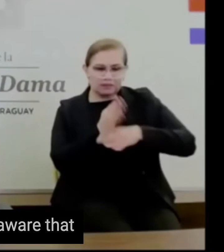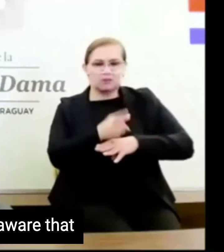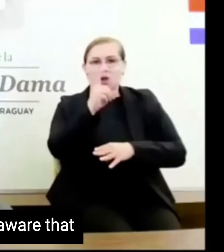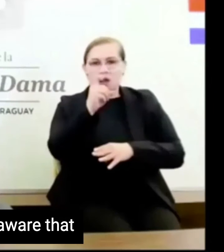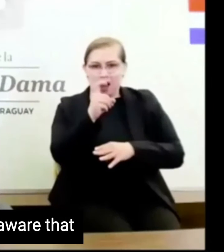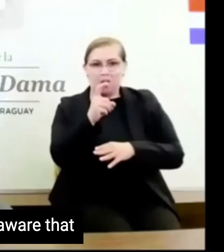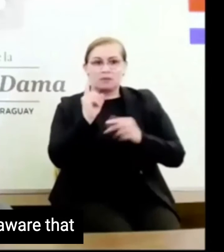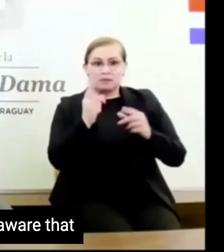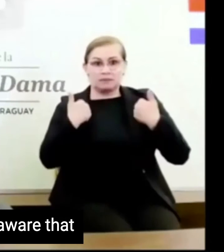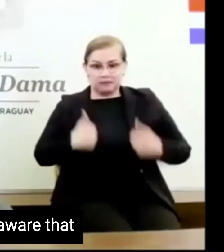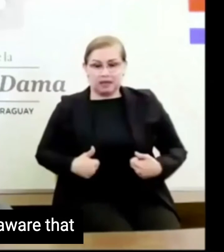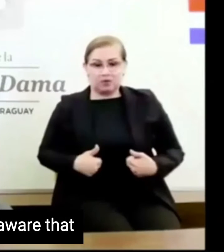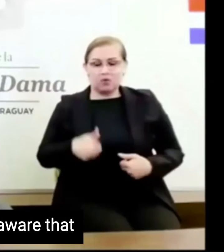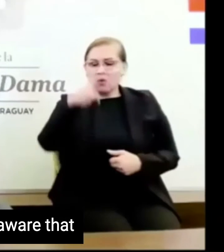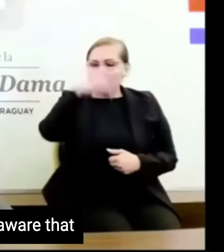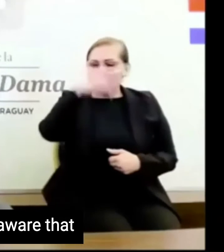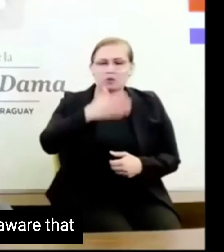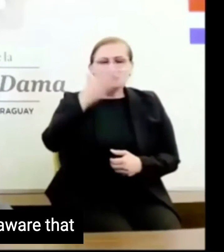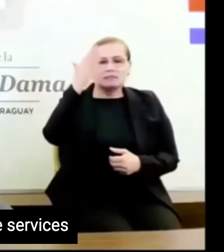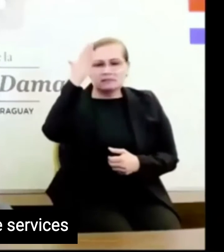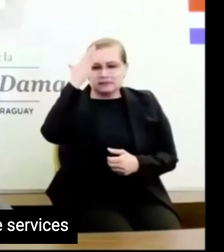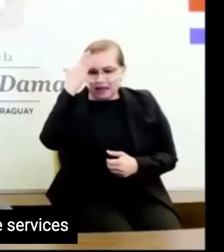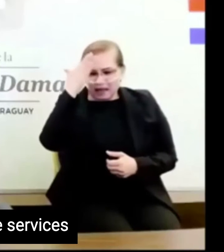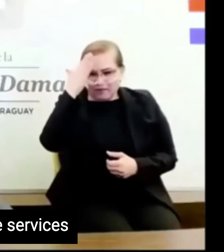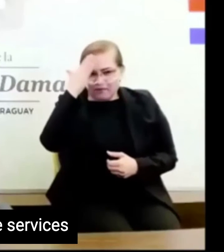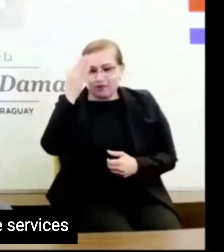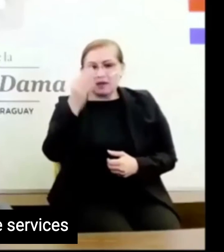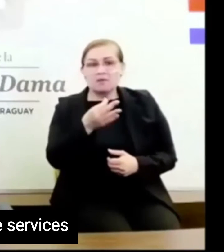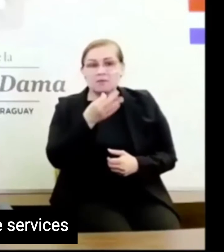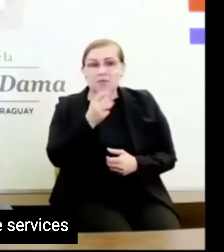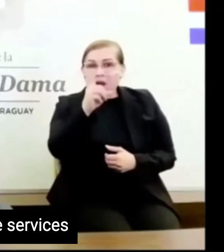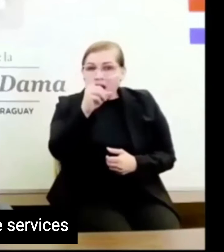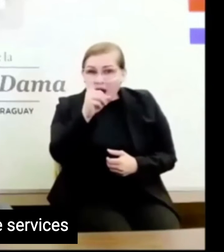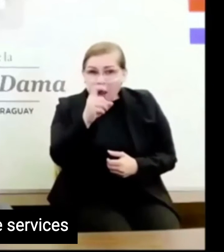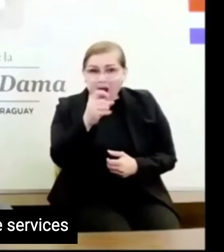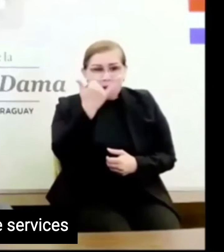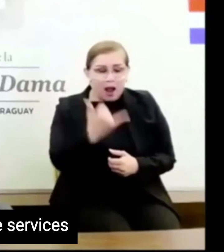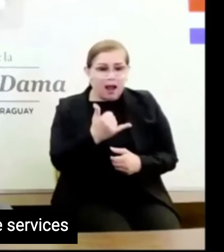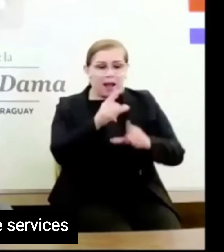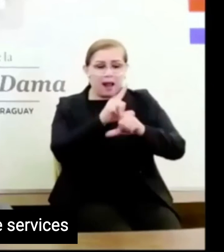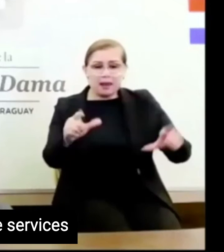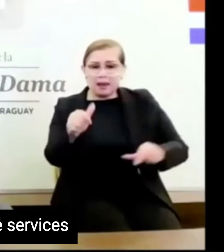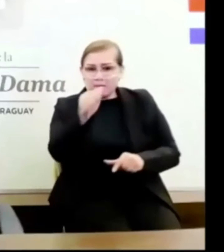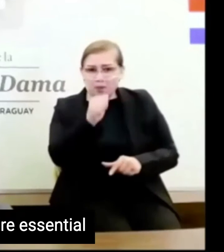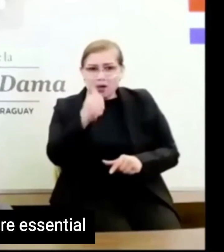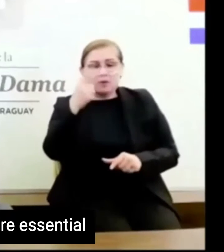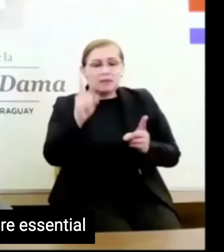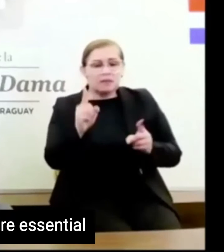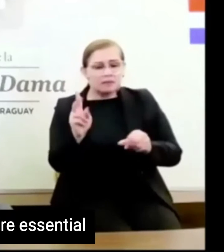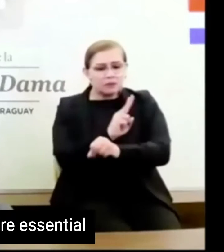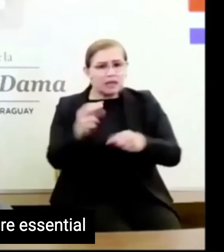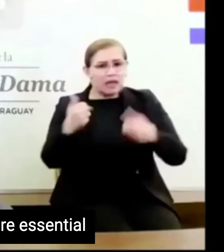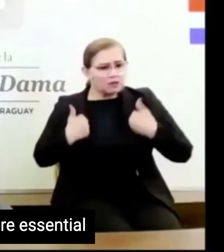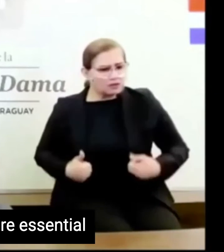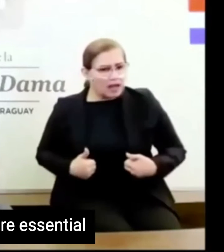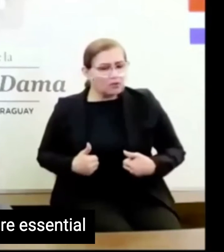Hoy más que nunca somos conscientes que de los servicios de agua, saneamiento e higiene, particularmente